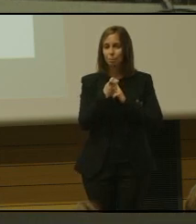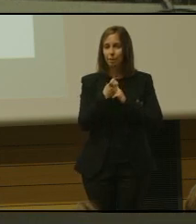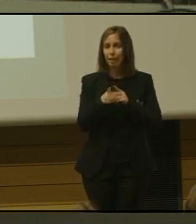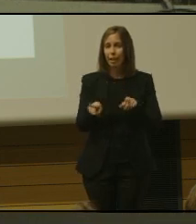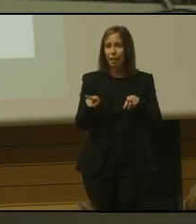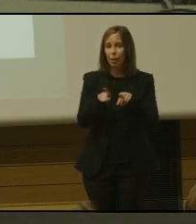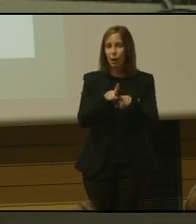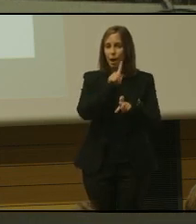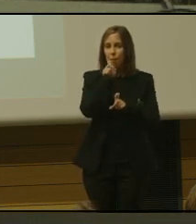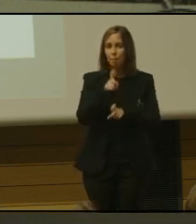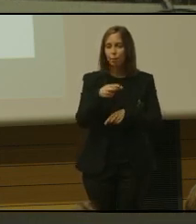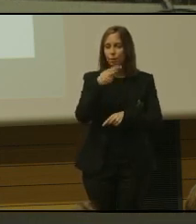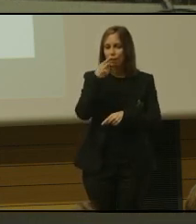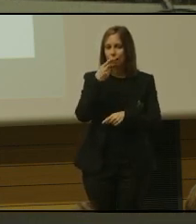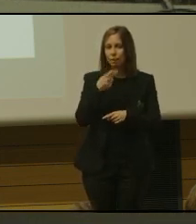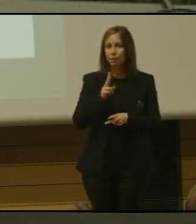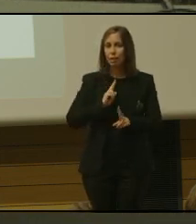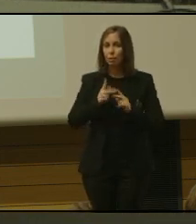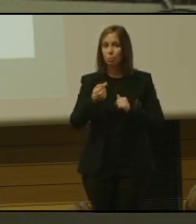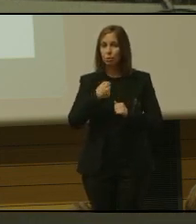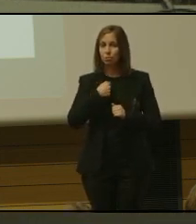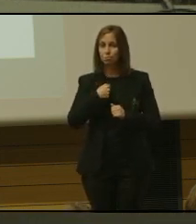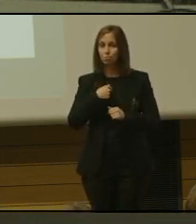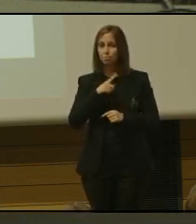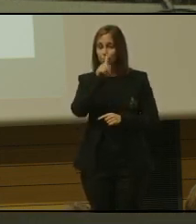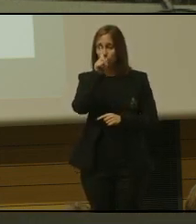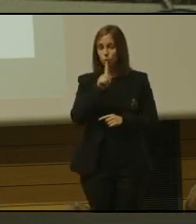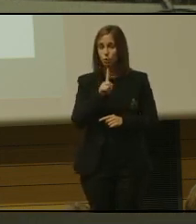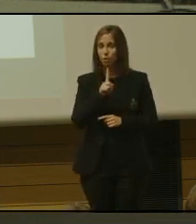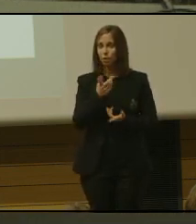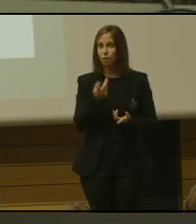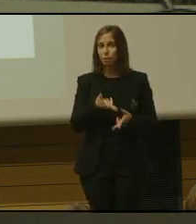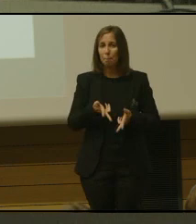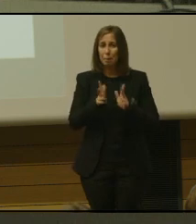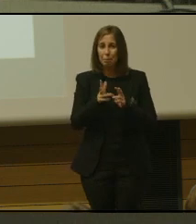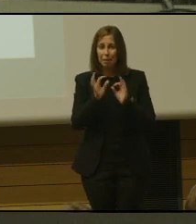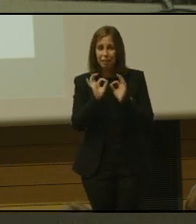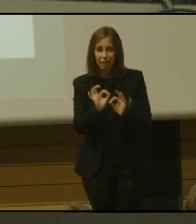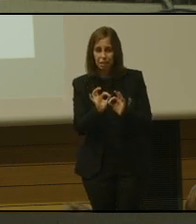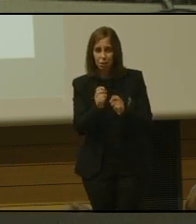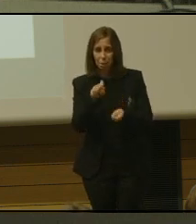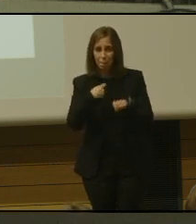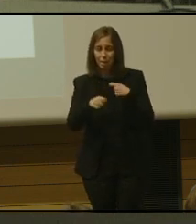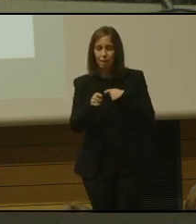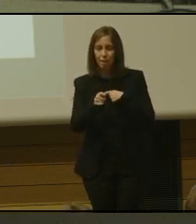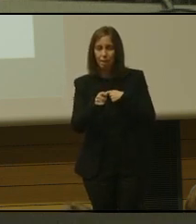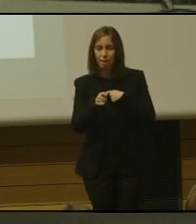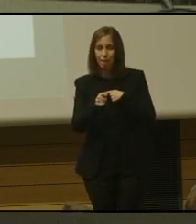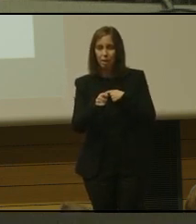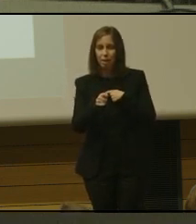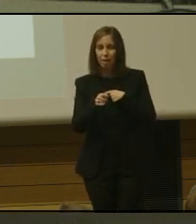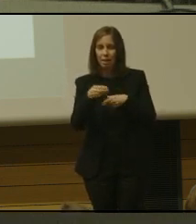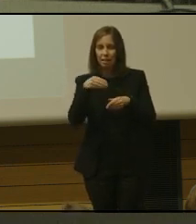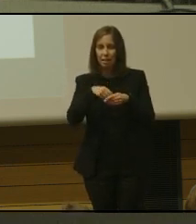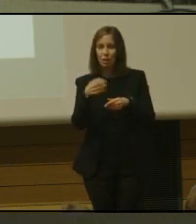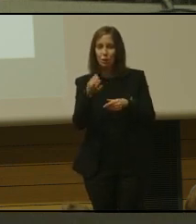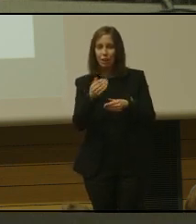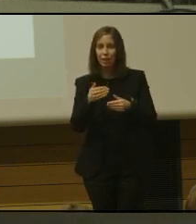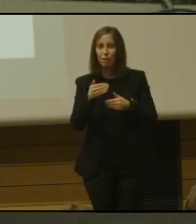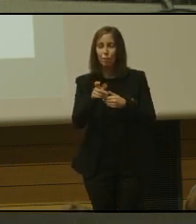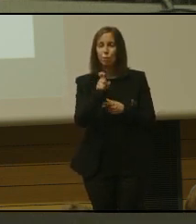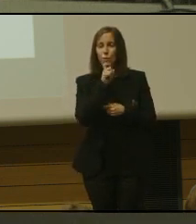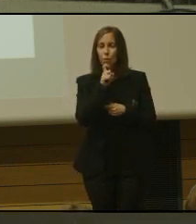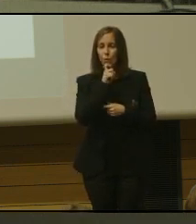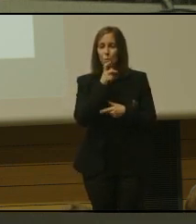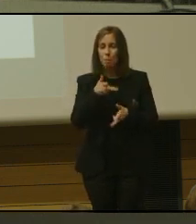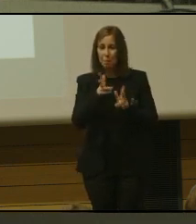pregunta. Y mi respuesta es, yo no lo sé, no sé cómo se puede permitir vender algo que no sabes qué es lo que puede hacer. Y no sé cómo